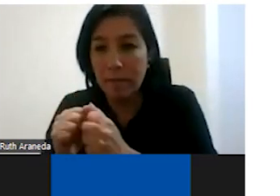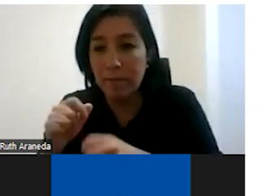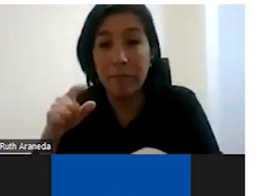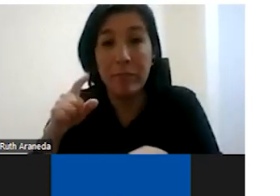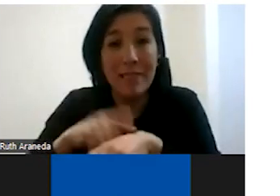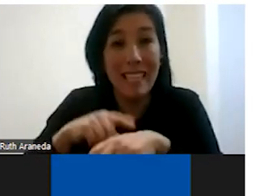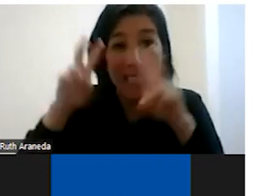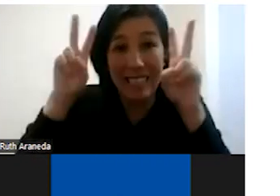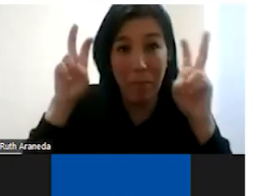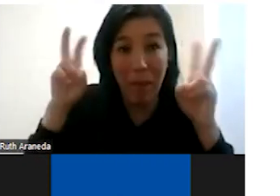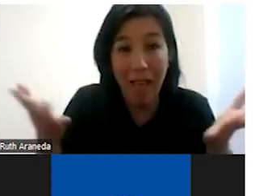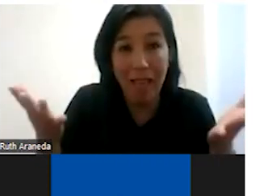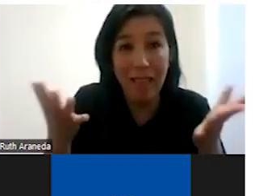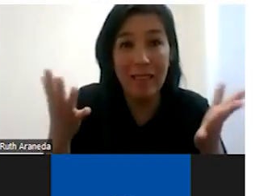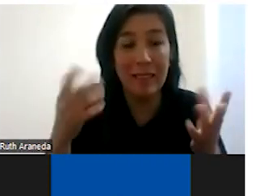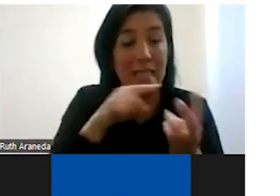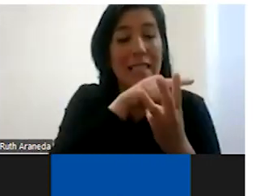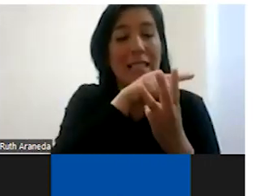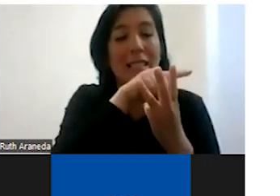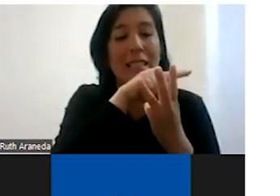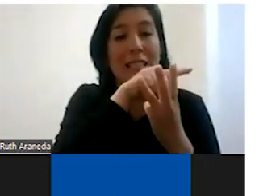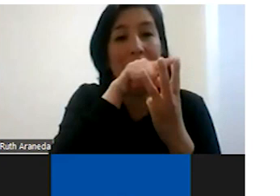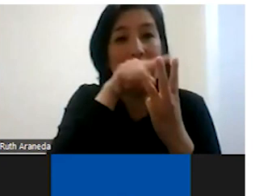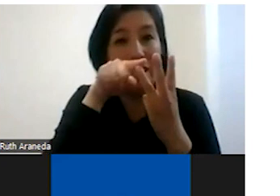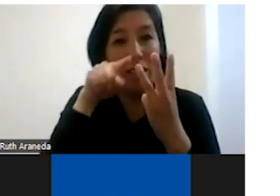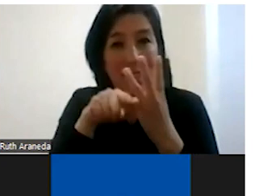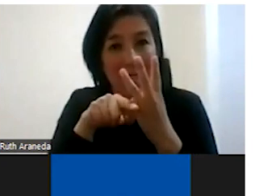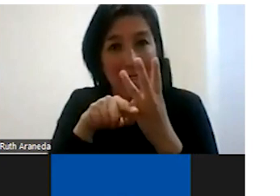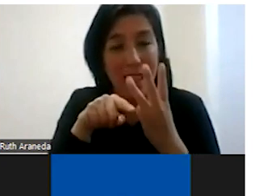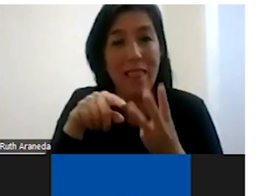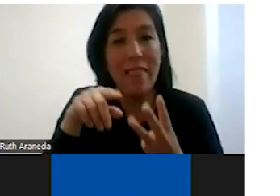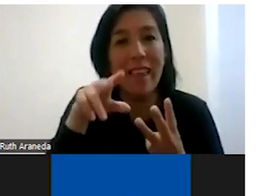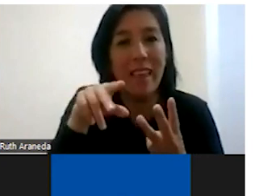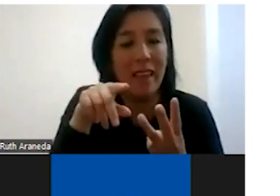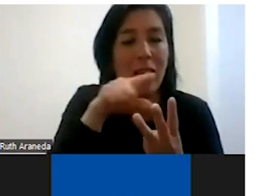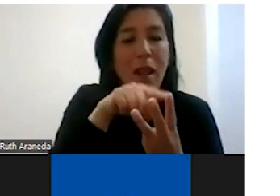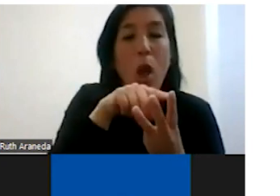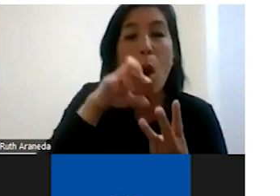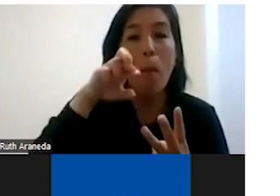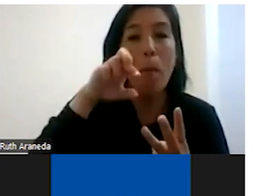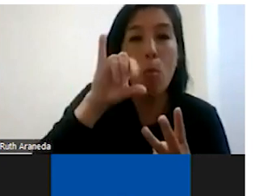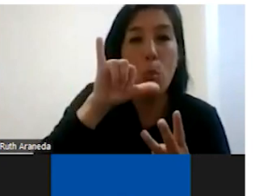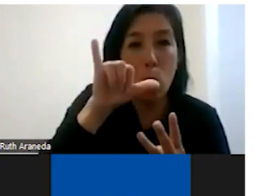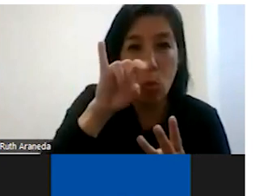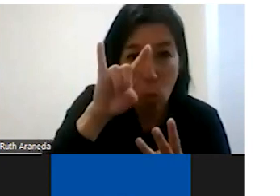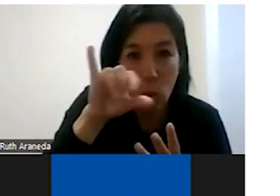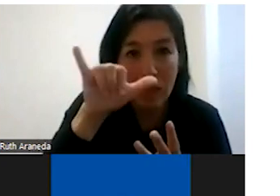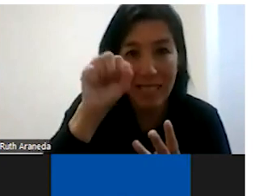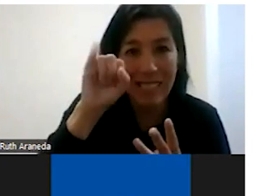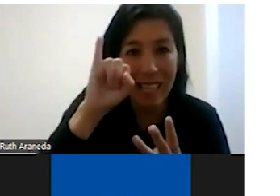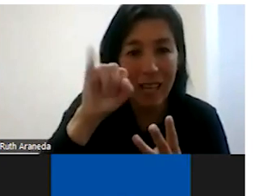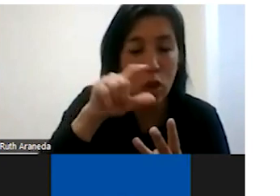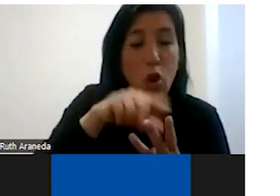estos materiales de este trío de Papúo, de Puyay 8, volvimos a Punta